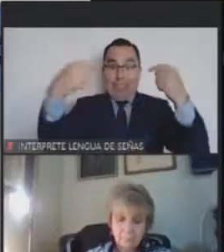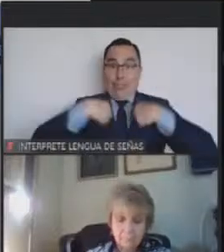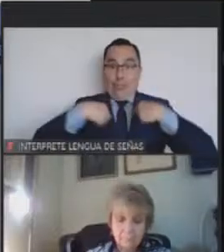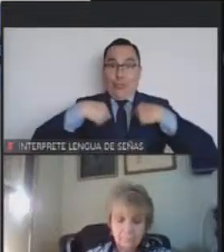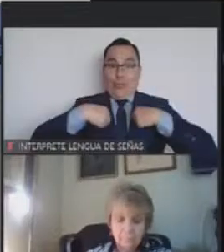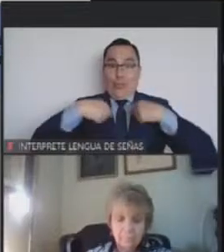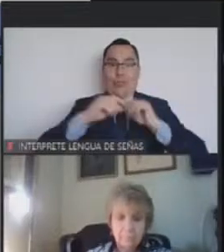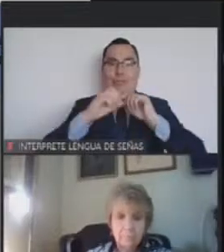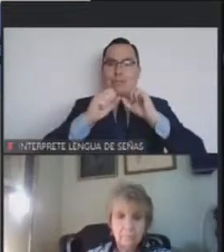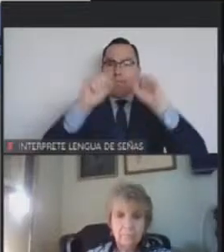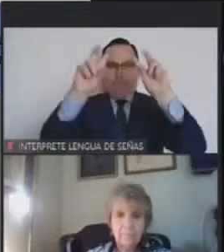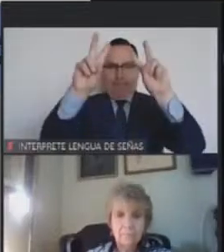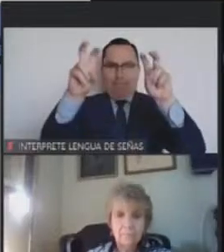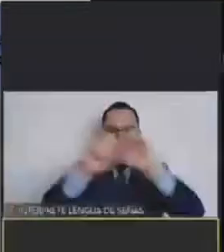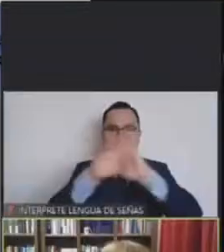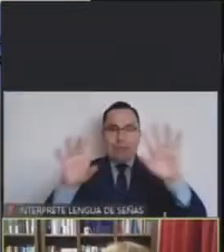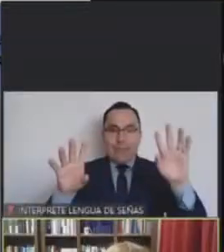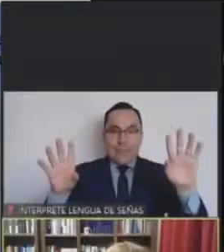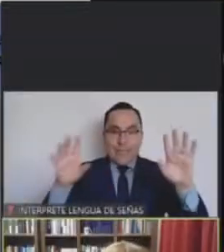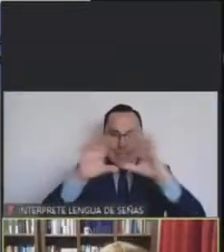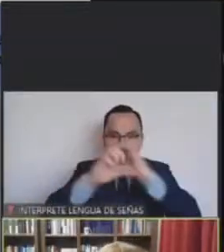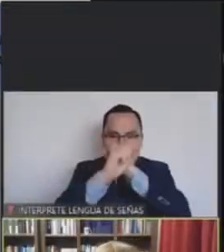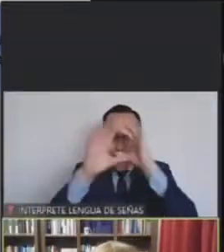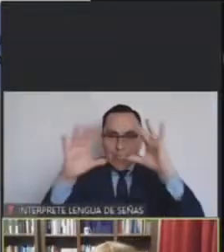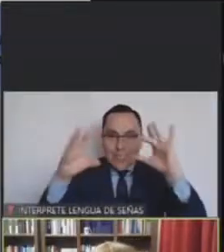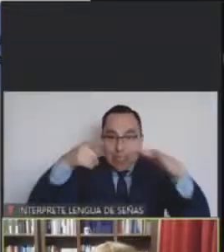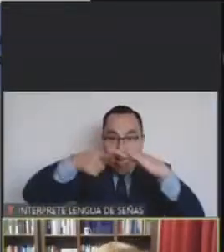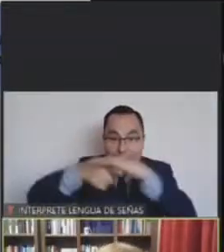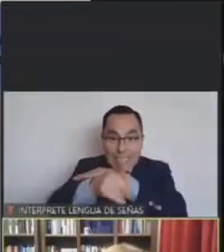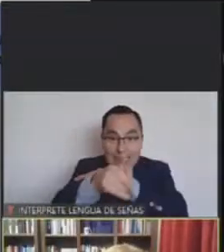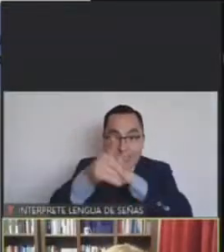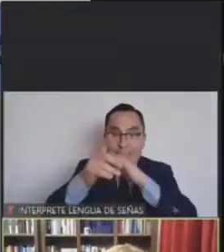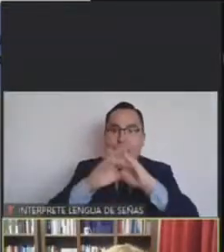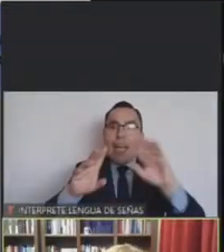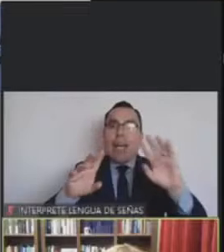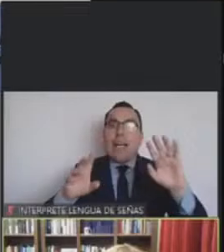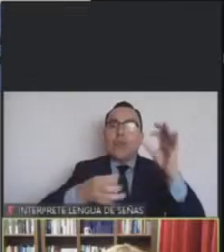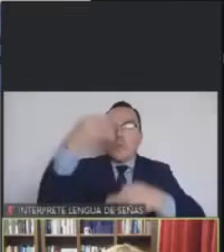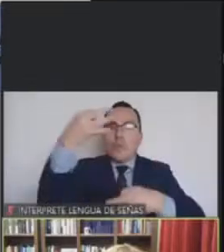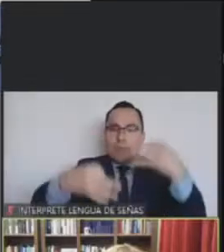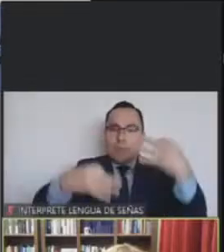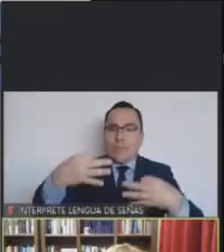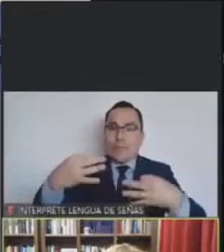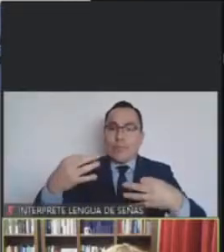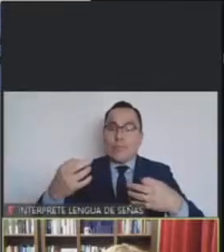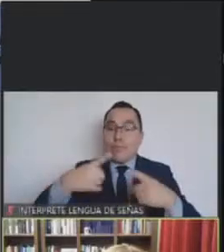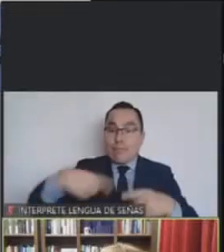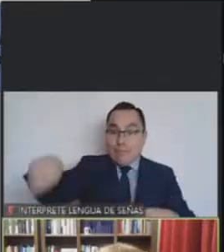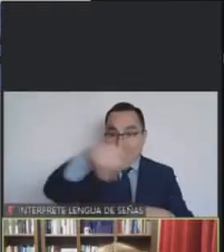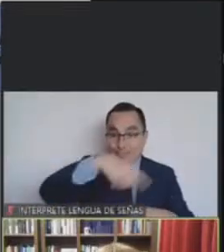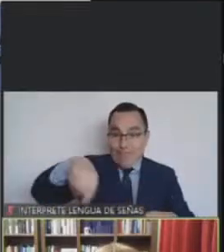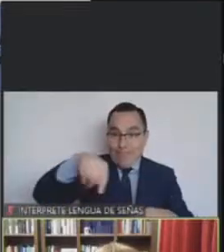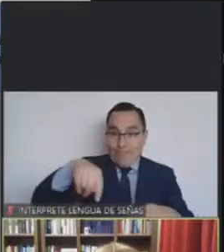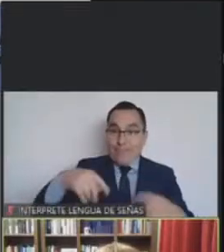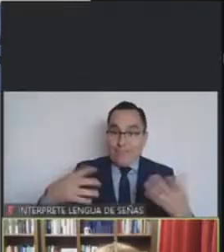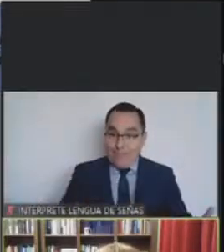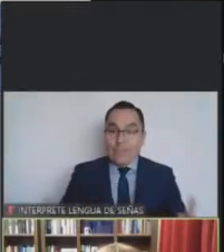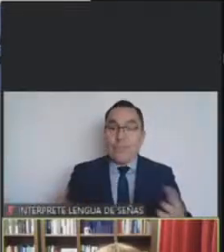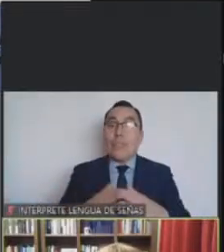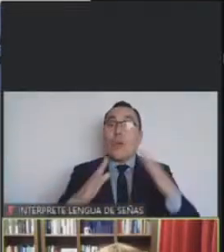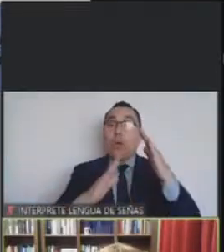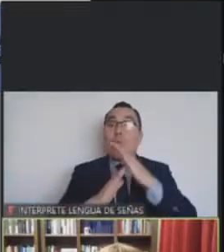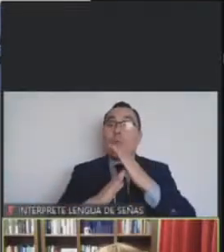se llama Transparencia y acceso a la justicia. Por supuesto que nosotros estamos en un momento